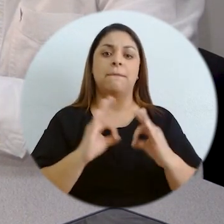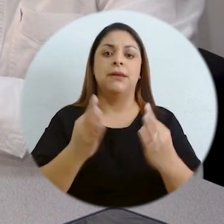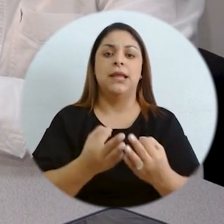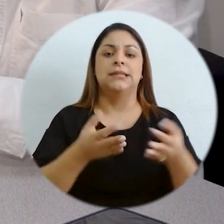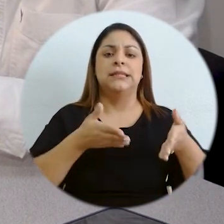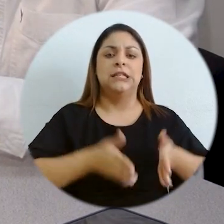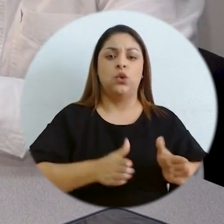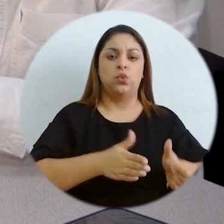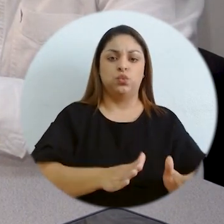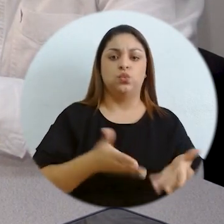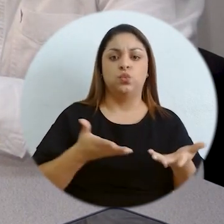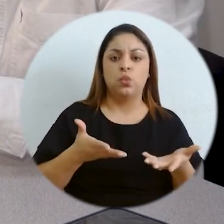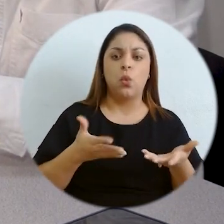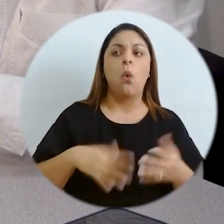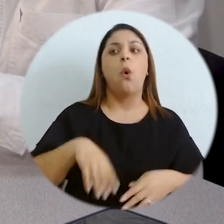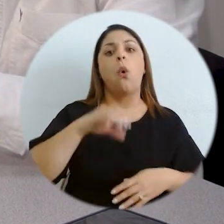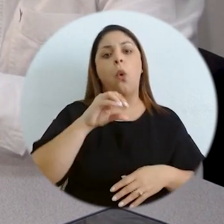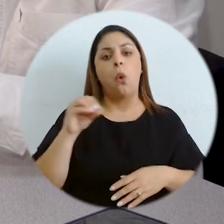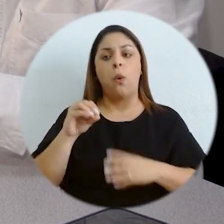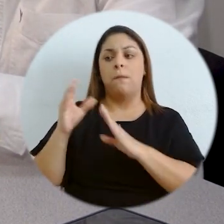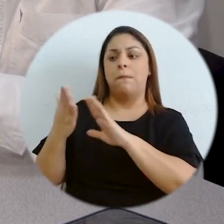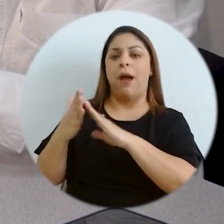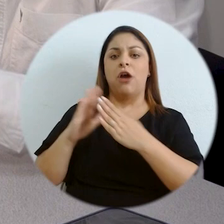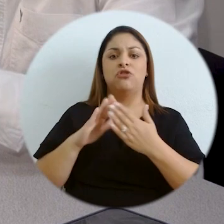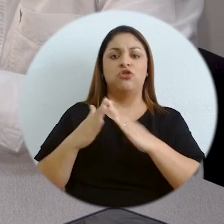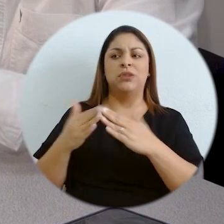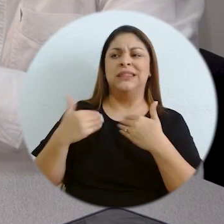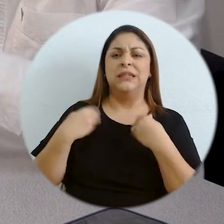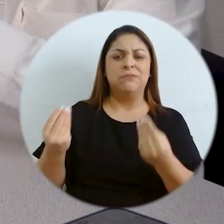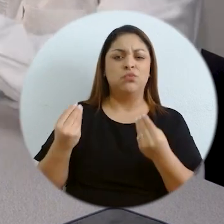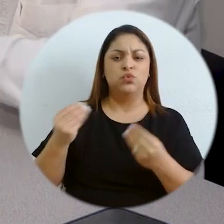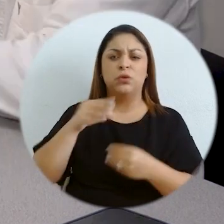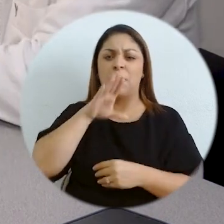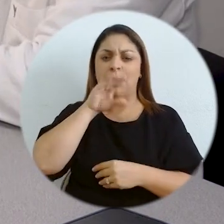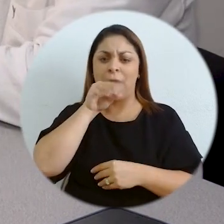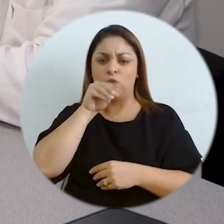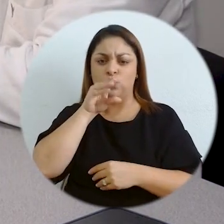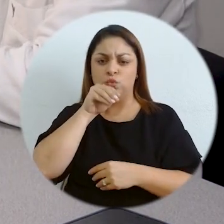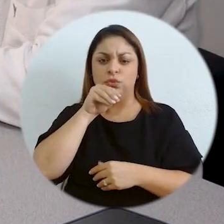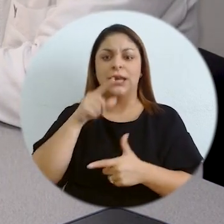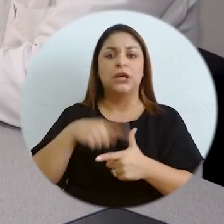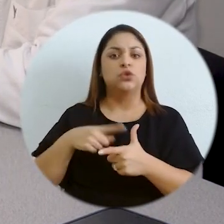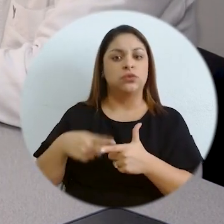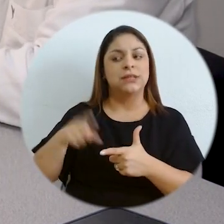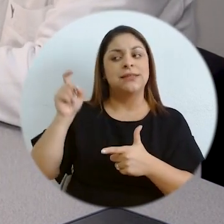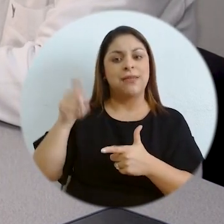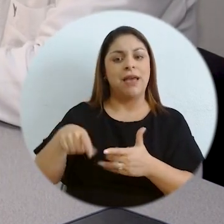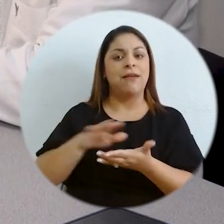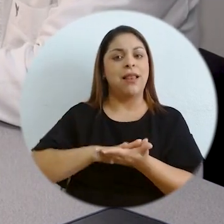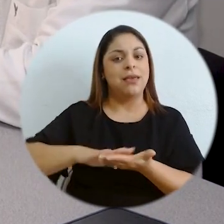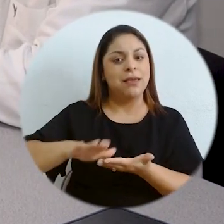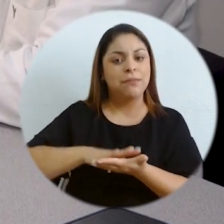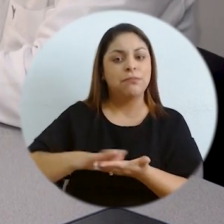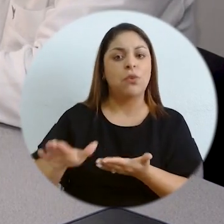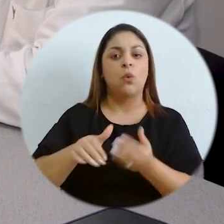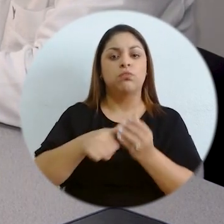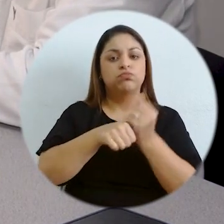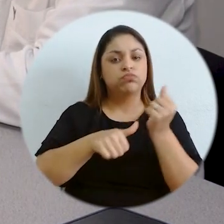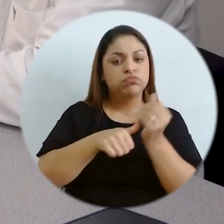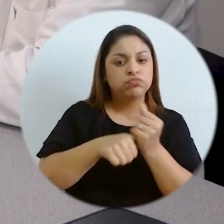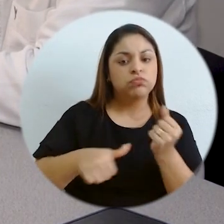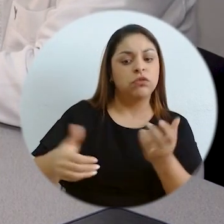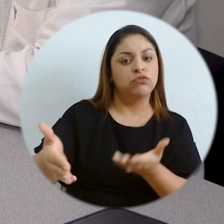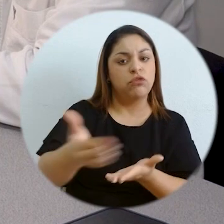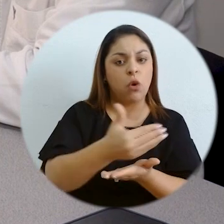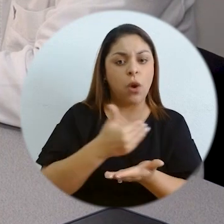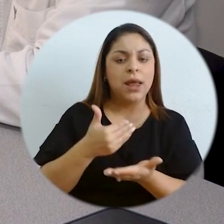que cuando son un barrio que tiene pues muchos animales de compañía, muchos perros que hay que sacarlos a la calle y que no tienen que ensuciar las zonas comunes, tienen que